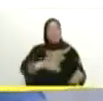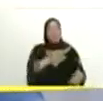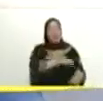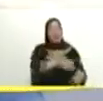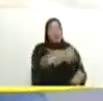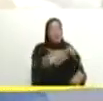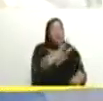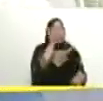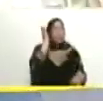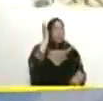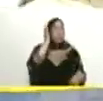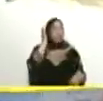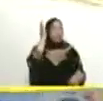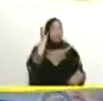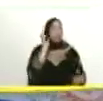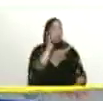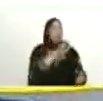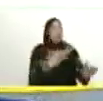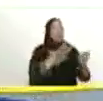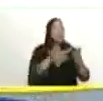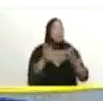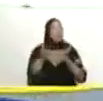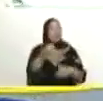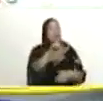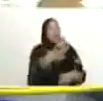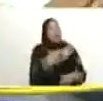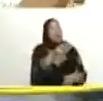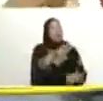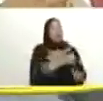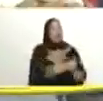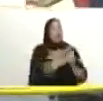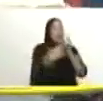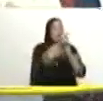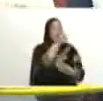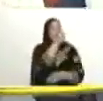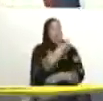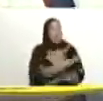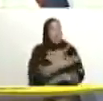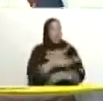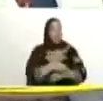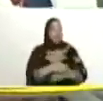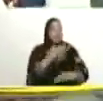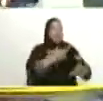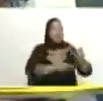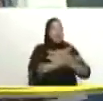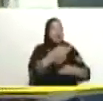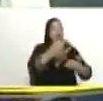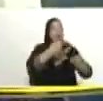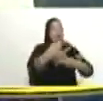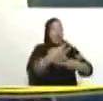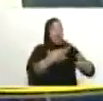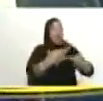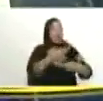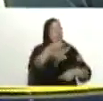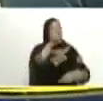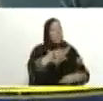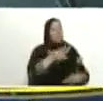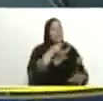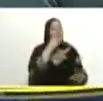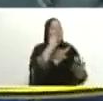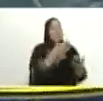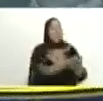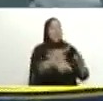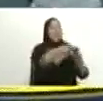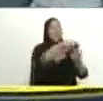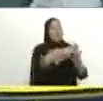consciente, organizado, un buen liderazgo, buenos líderes, lideresa, y además buenos planes, buenos